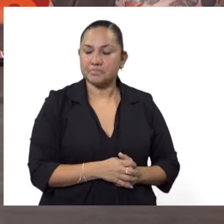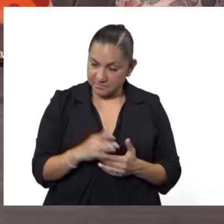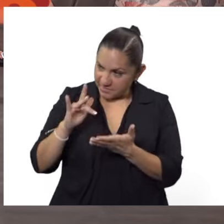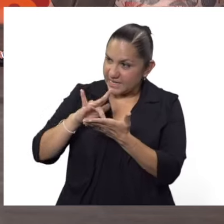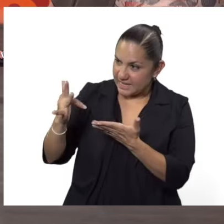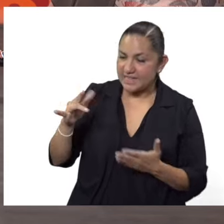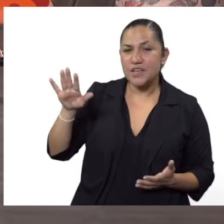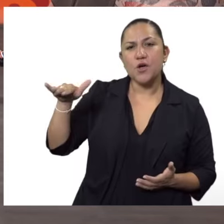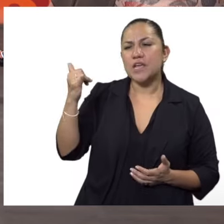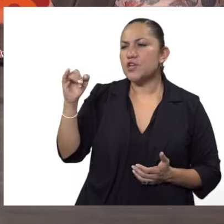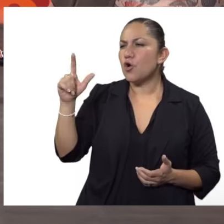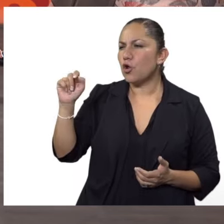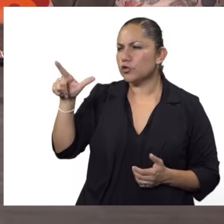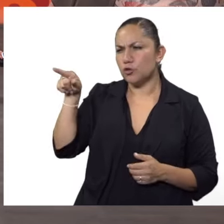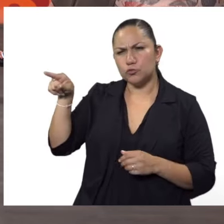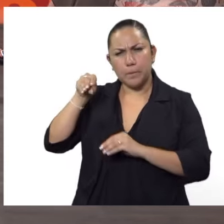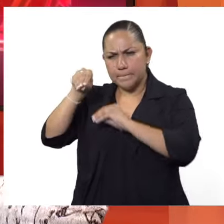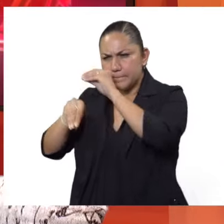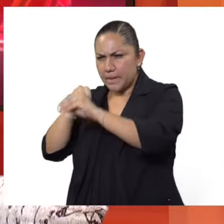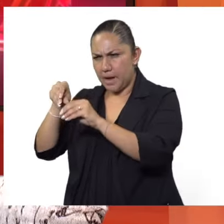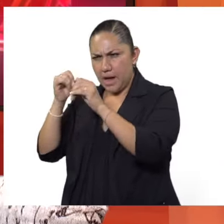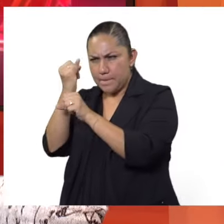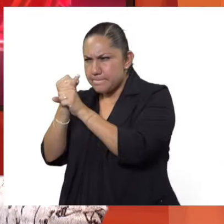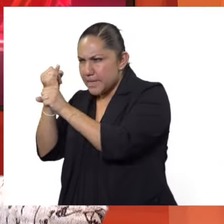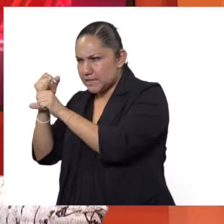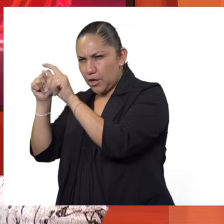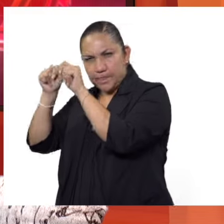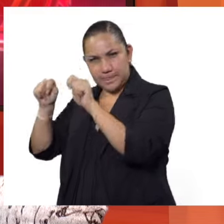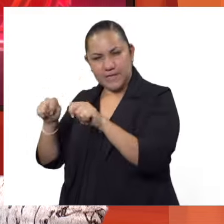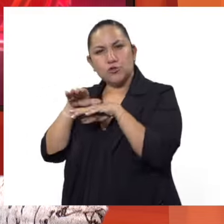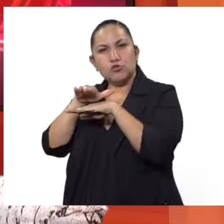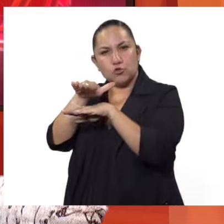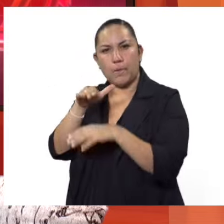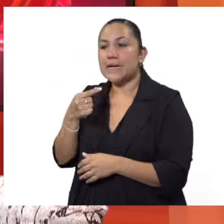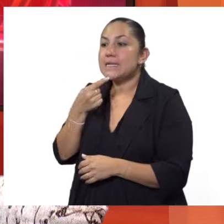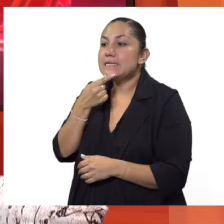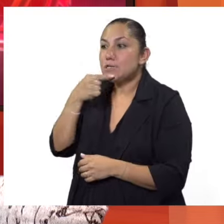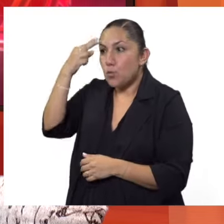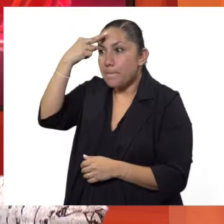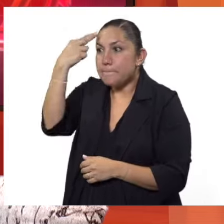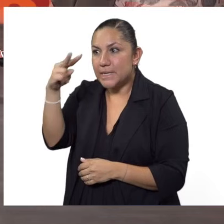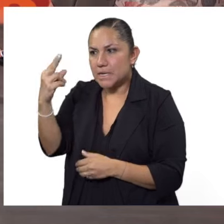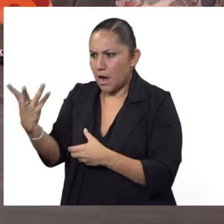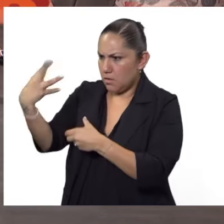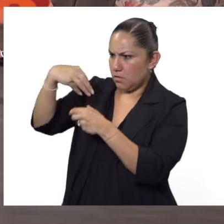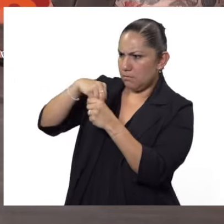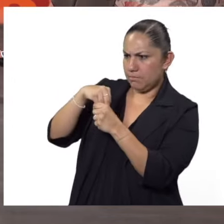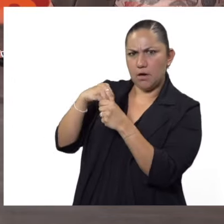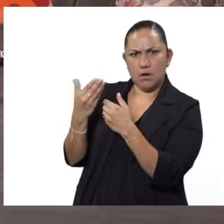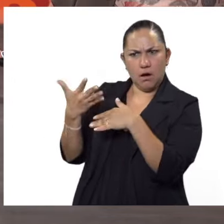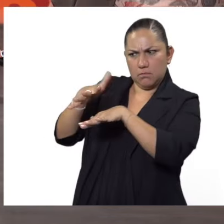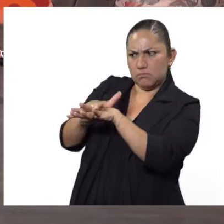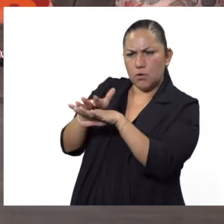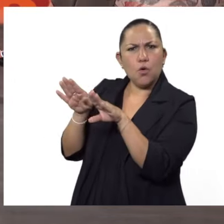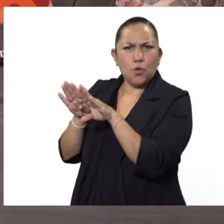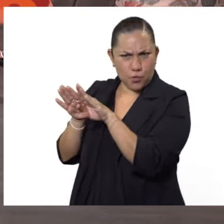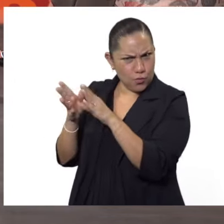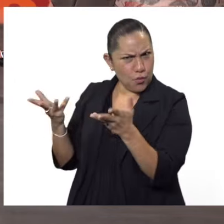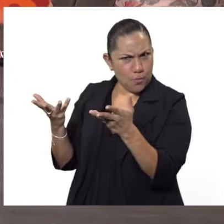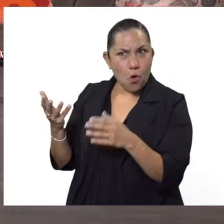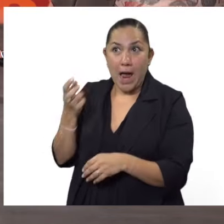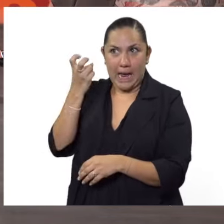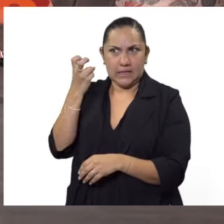muchísimas gracias yolot Qué planteas en tu tesis sobre la importancia de integrar a un niño mexicano es importante lo del niño mexicano